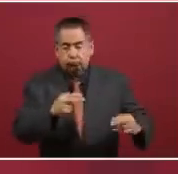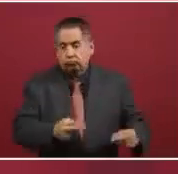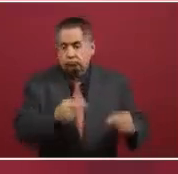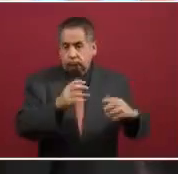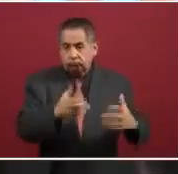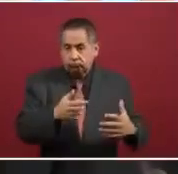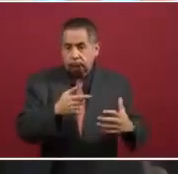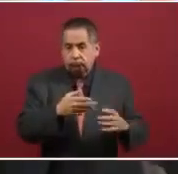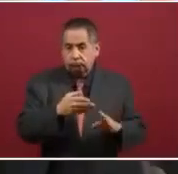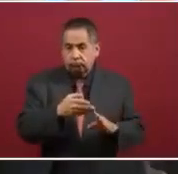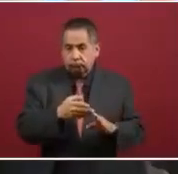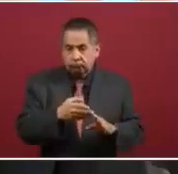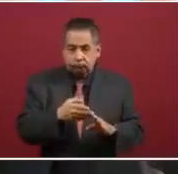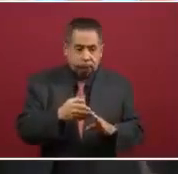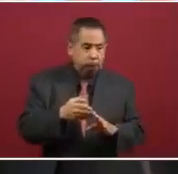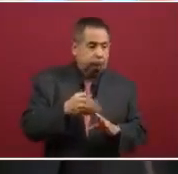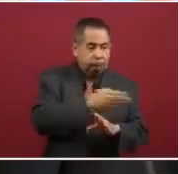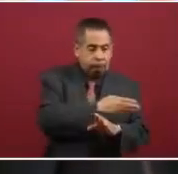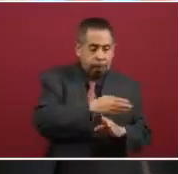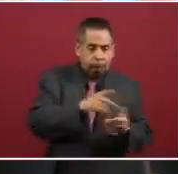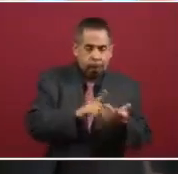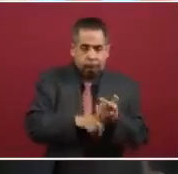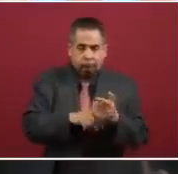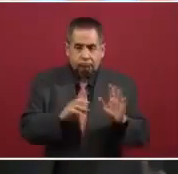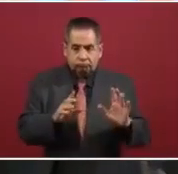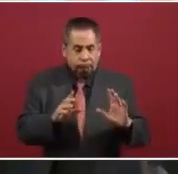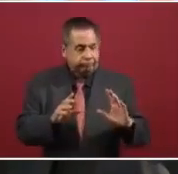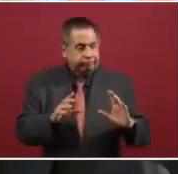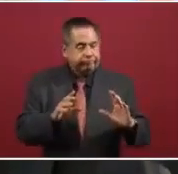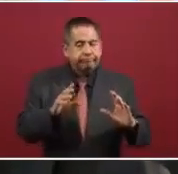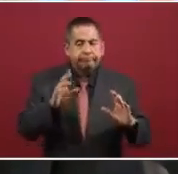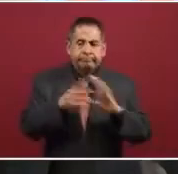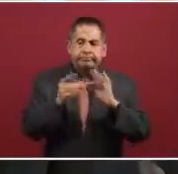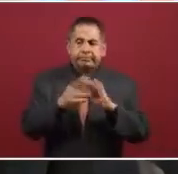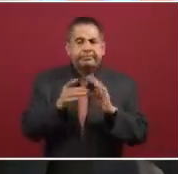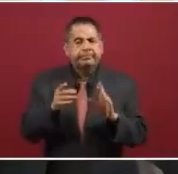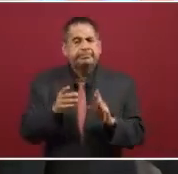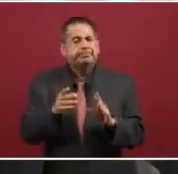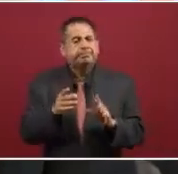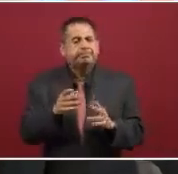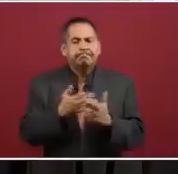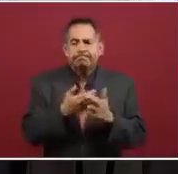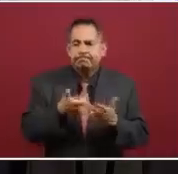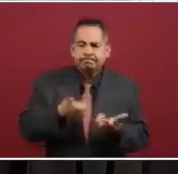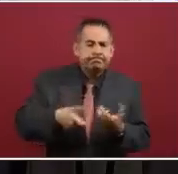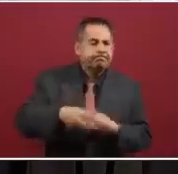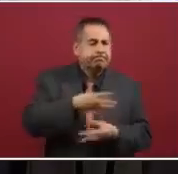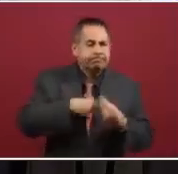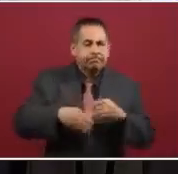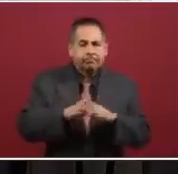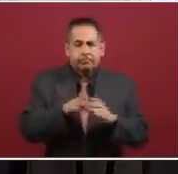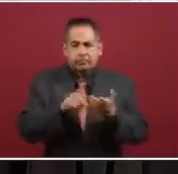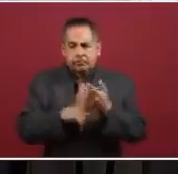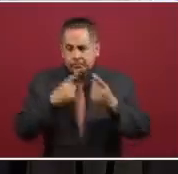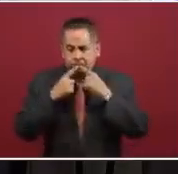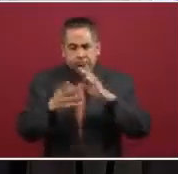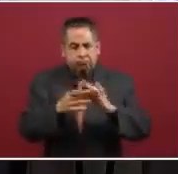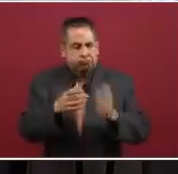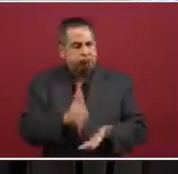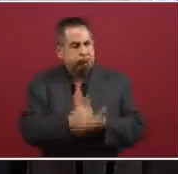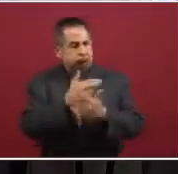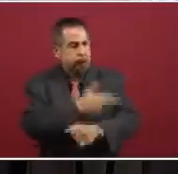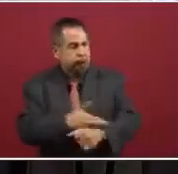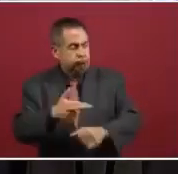que antes de impuestos, lo que en inglés le dicen EBITDA, tiene un flujo de caja bastante razonable para